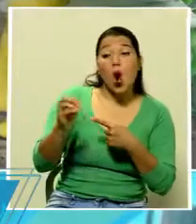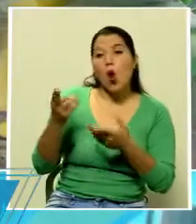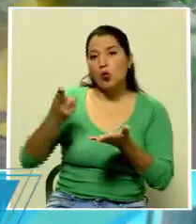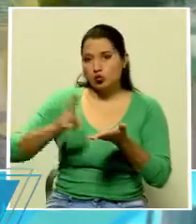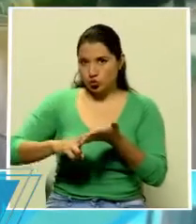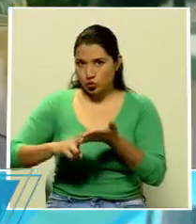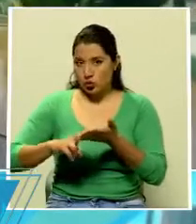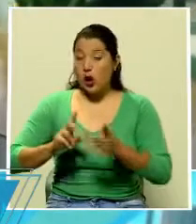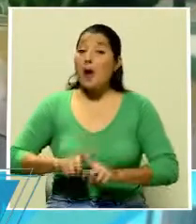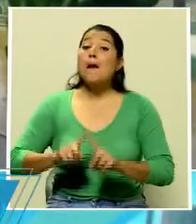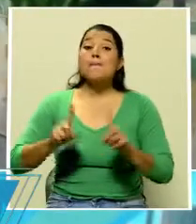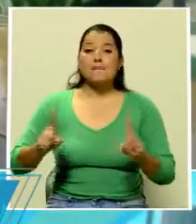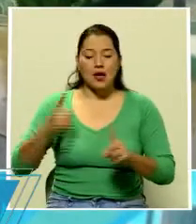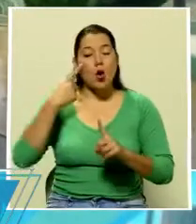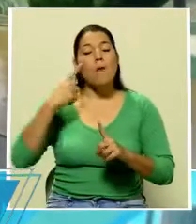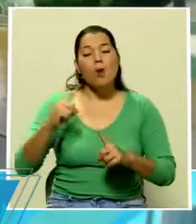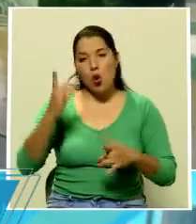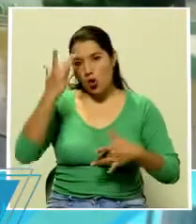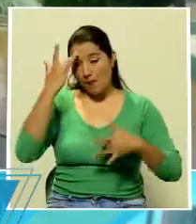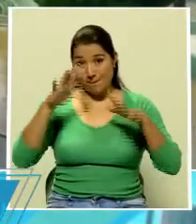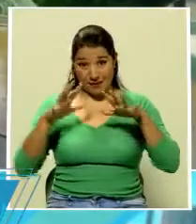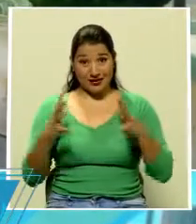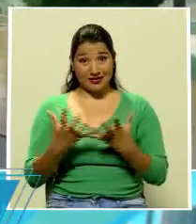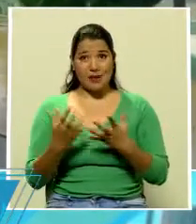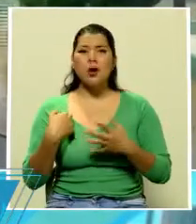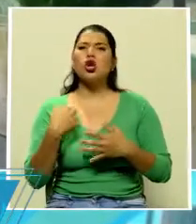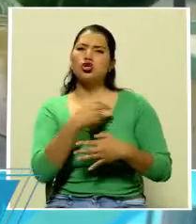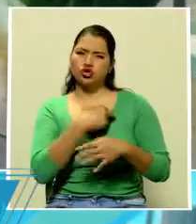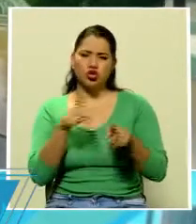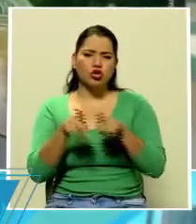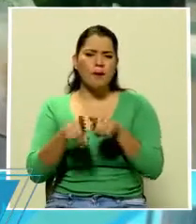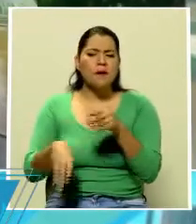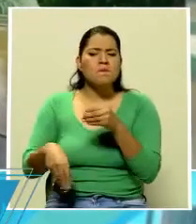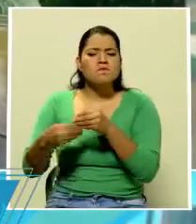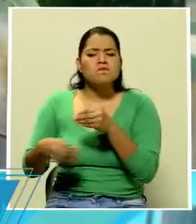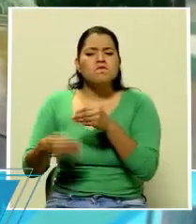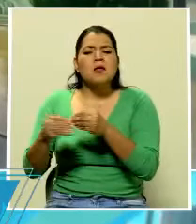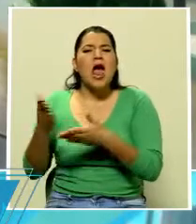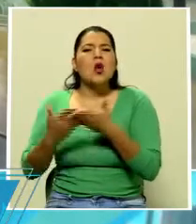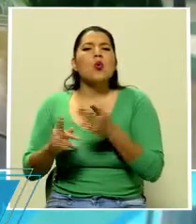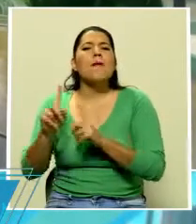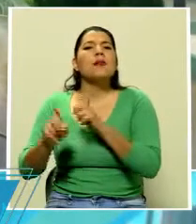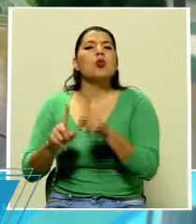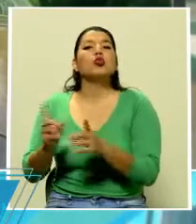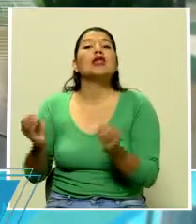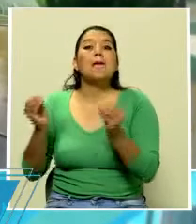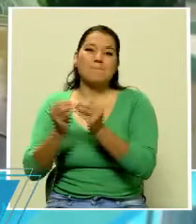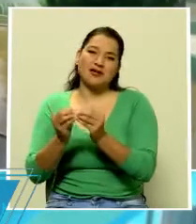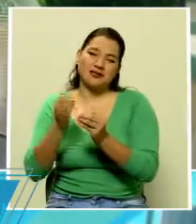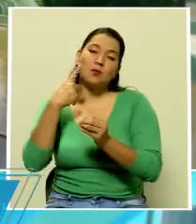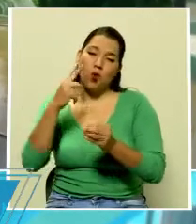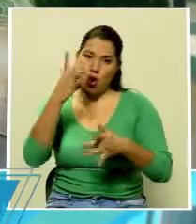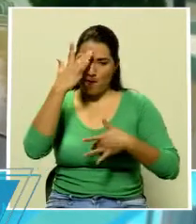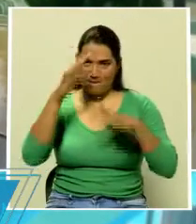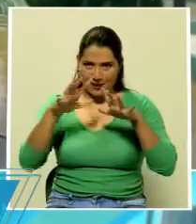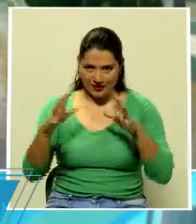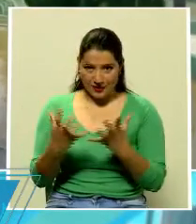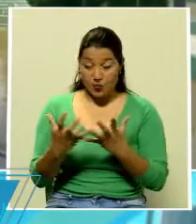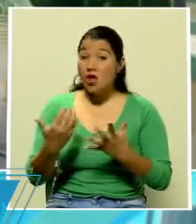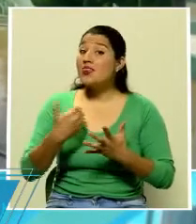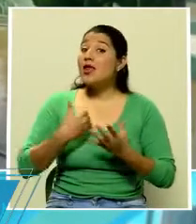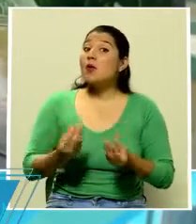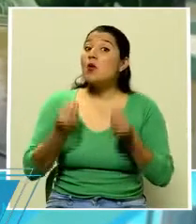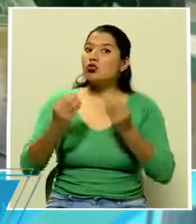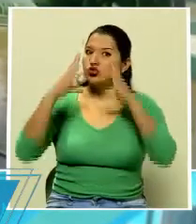raíz de la pandemia también nos adaptamos e hicimos algunas preguntas adicionales. Hay datos importantes y relevantes